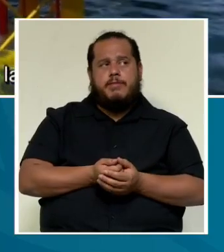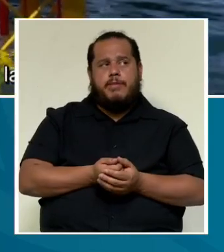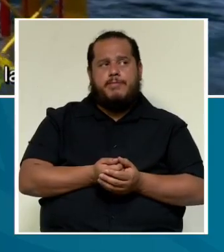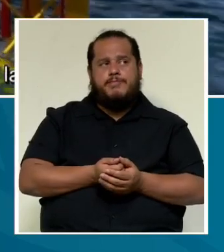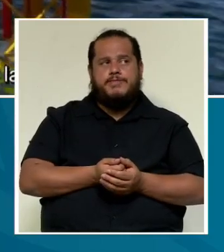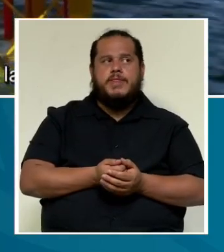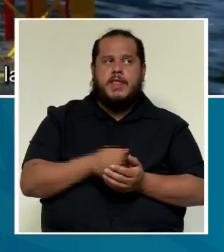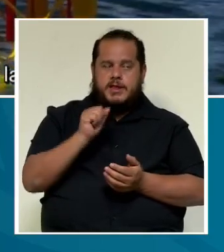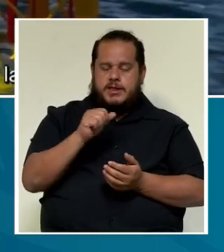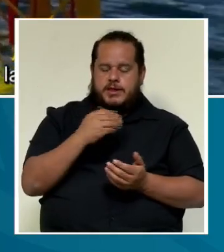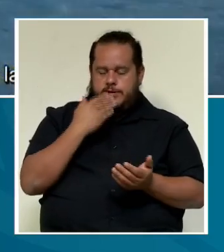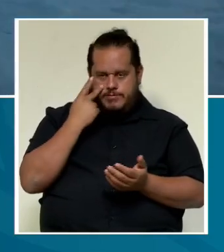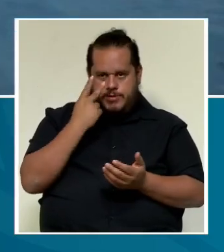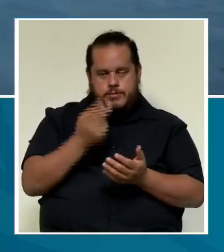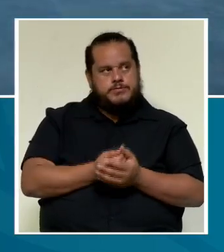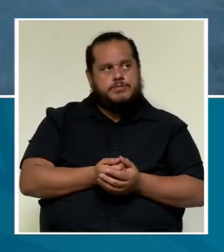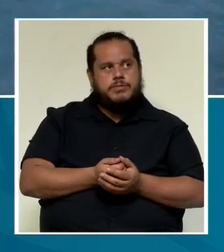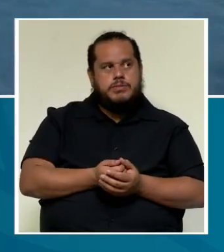Sí, vamos a ver.